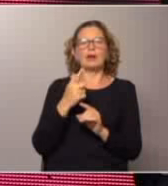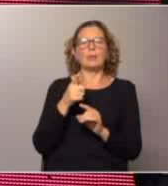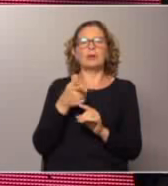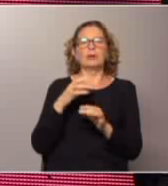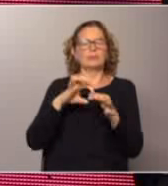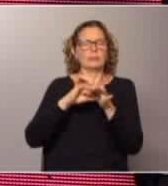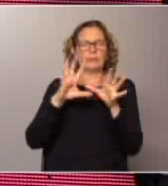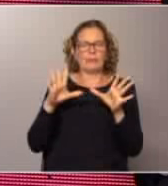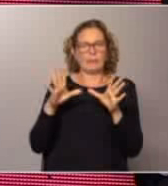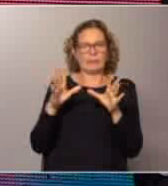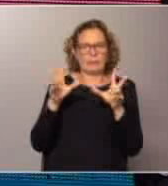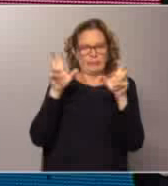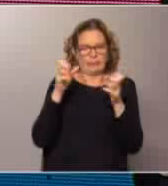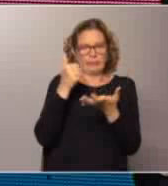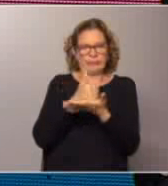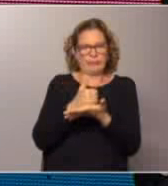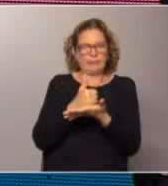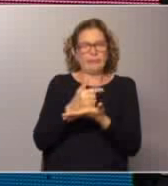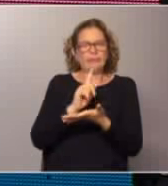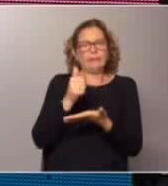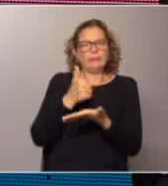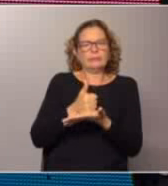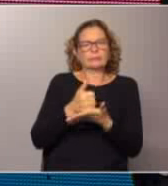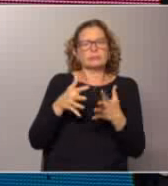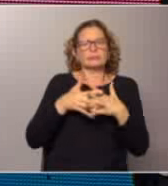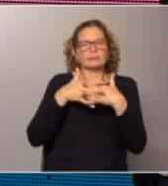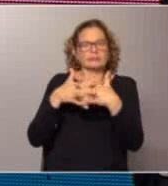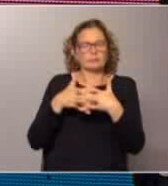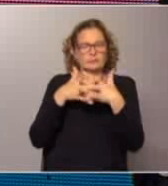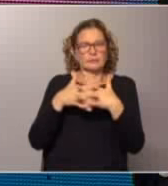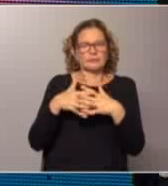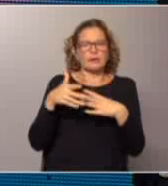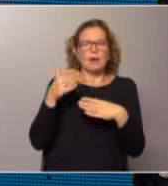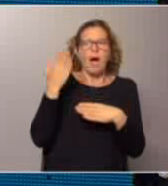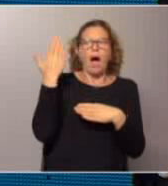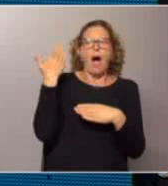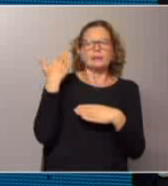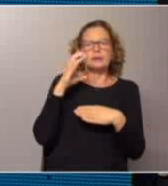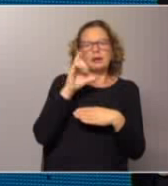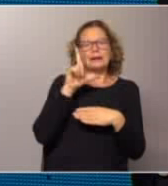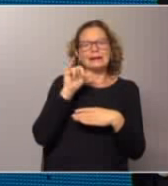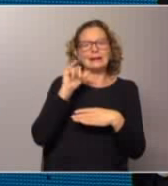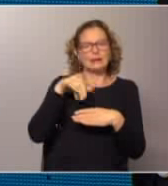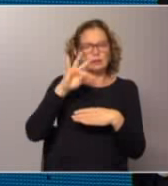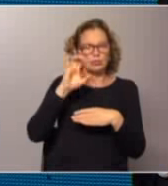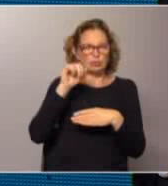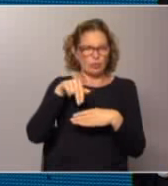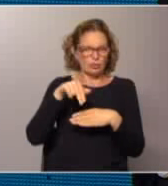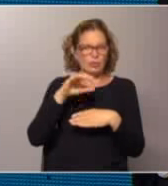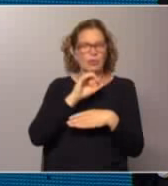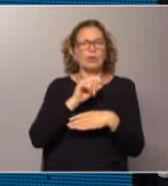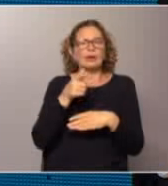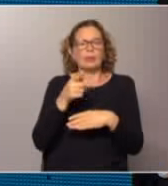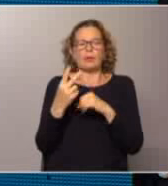las libertades y en el contexto en el que estamos si no estamos en el estados unidos de la era clinton obama donde había una